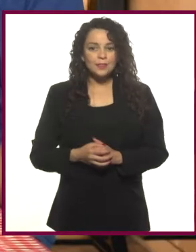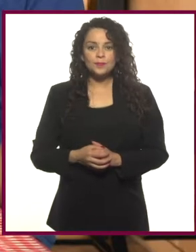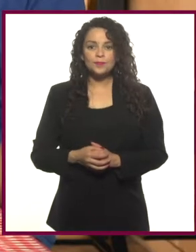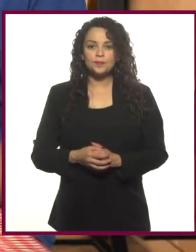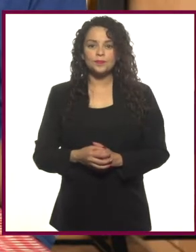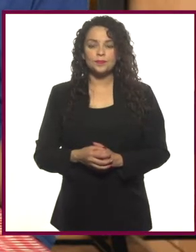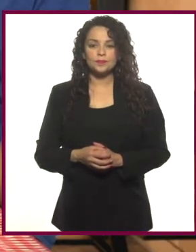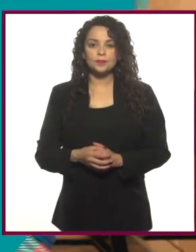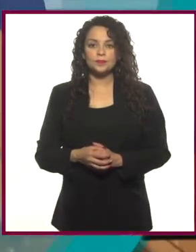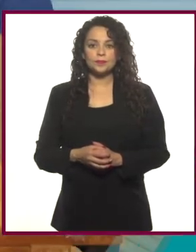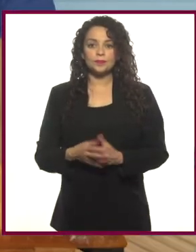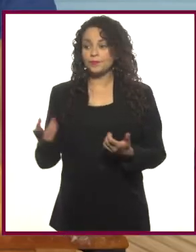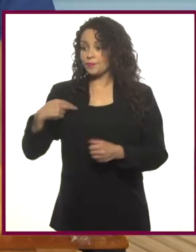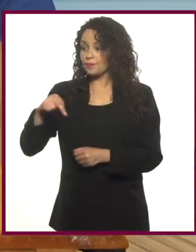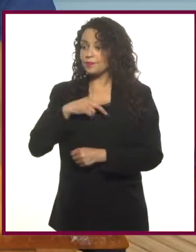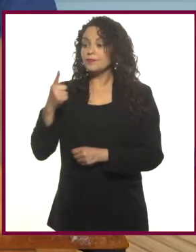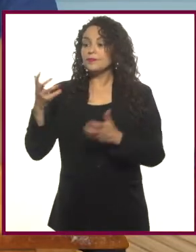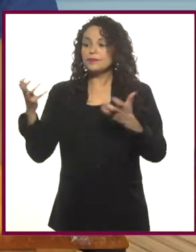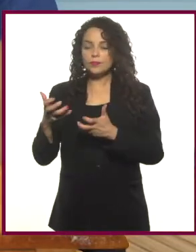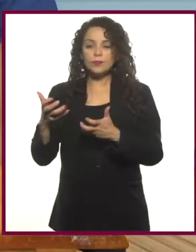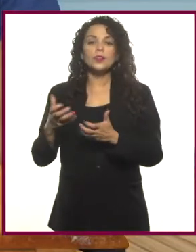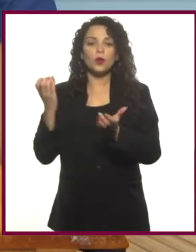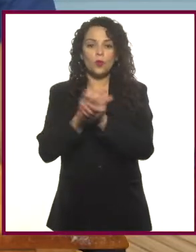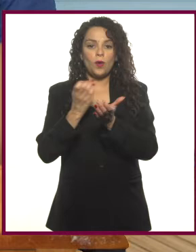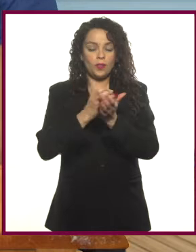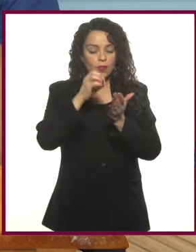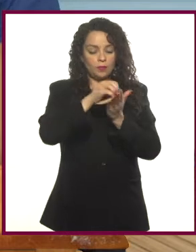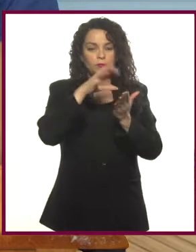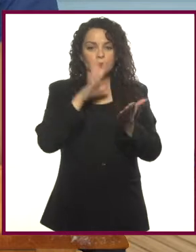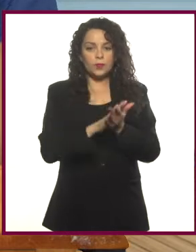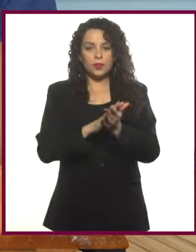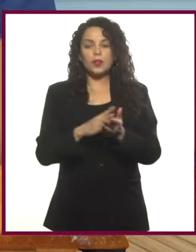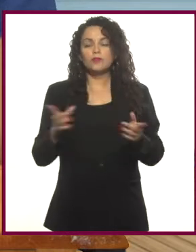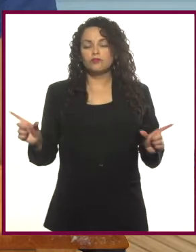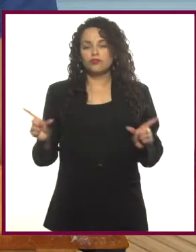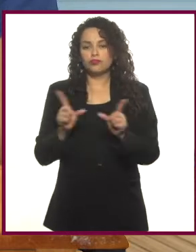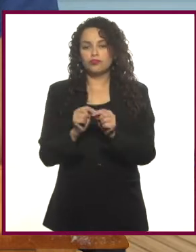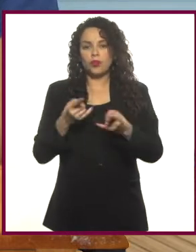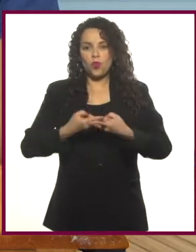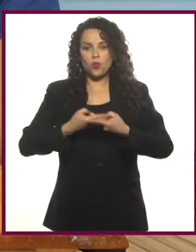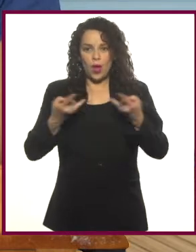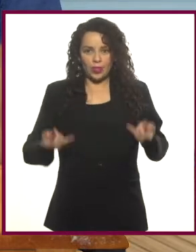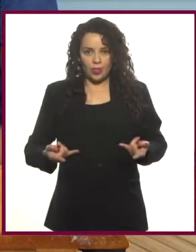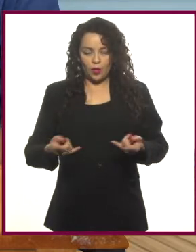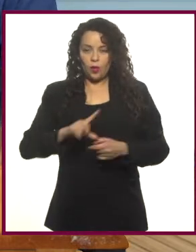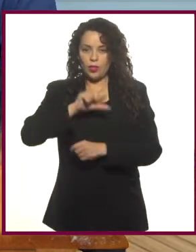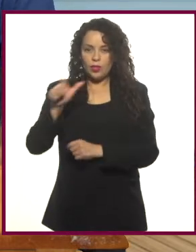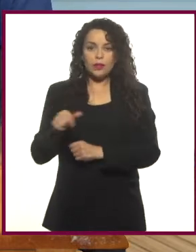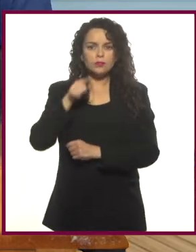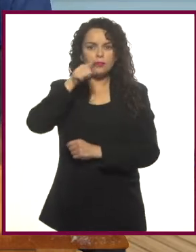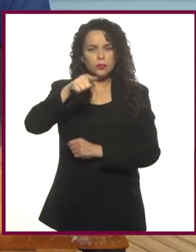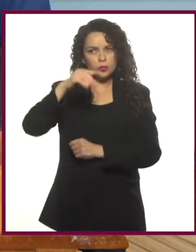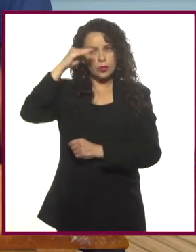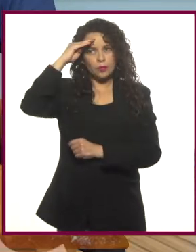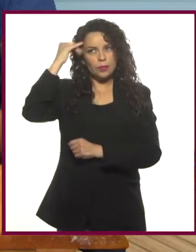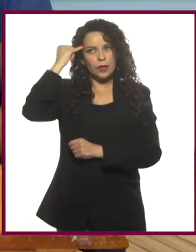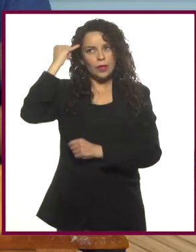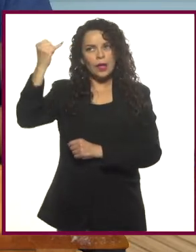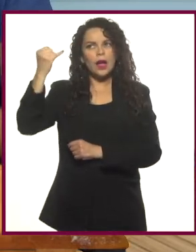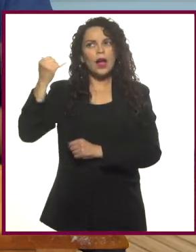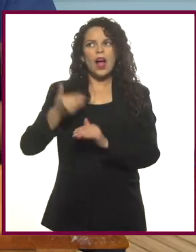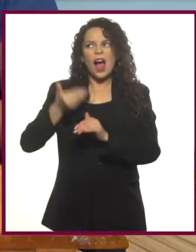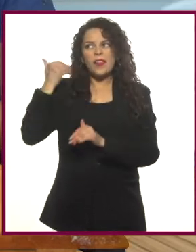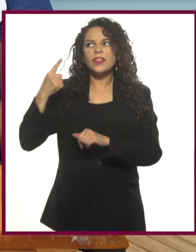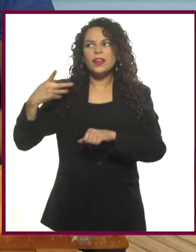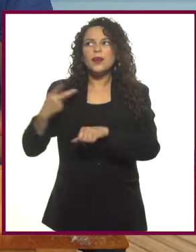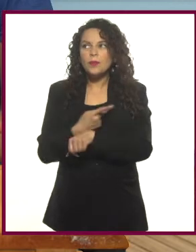interesa. Lo único que tenemos que hacer es anotar en nuestro cuaderno este cuento breve. Luego imaginar qué pasó antes